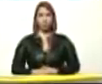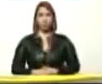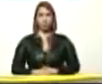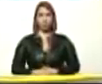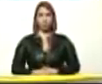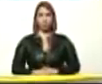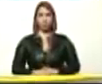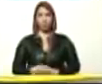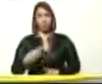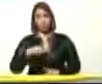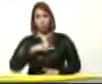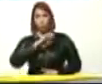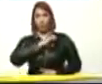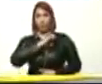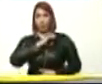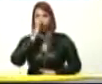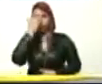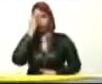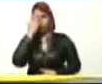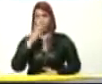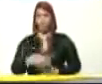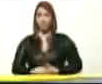estamos en enero, febrero,